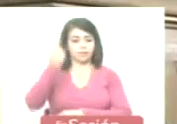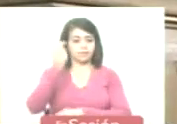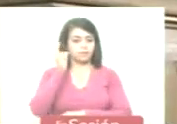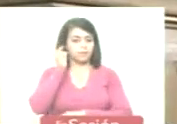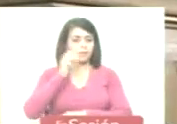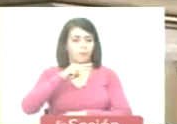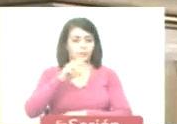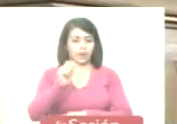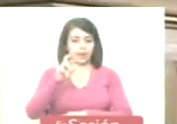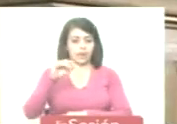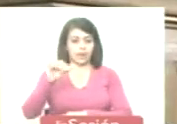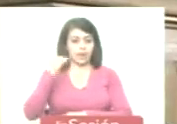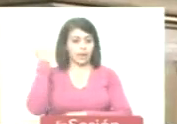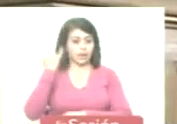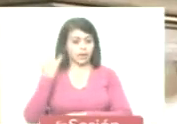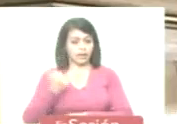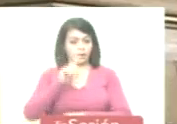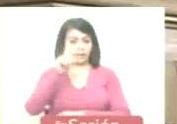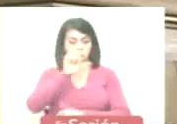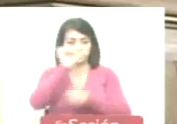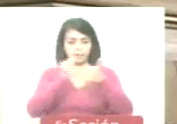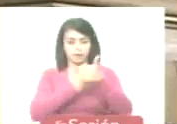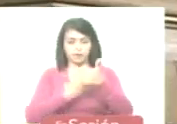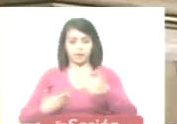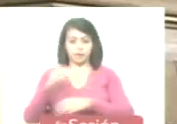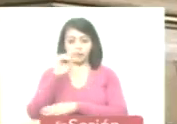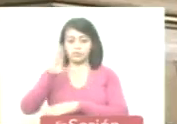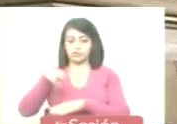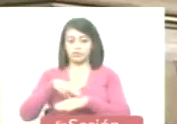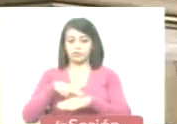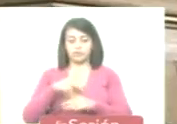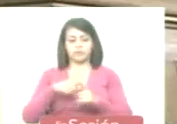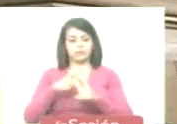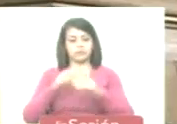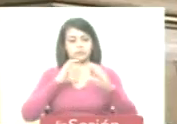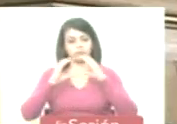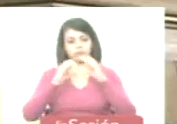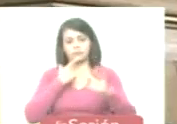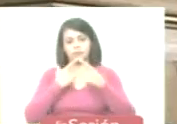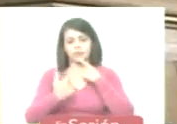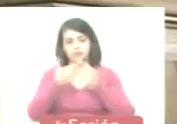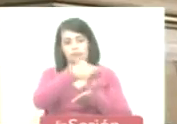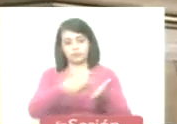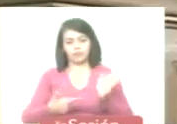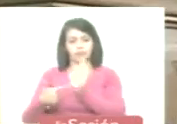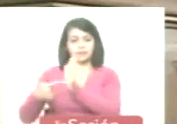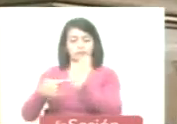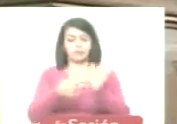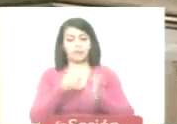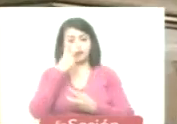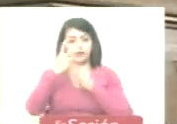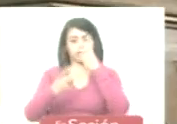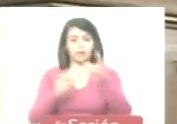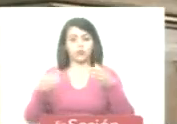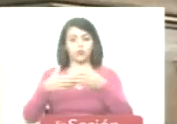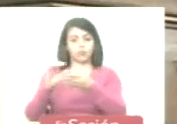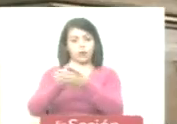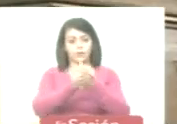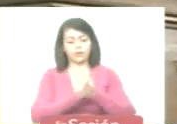María Iris Varela Rangel, primera vicepresidenta de la Asamblea Nacional, mediante la cual remite informe en relación a la visita del Grupo de